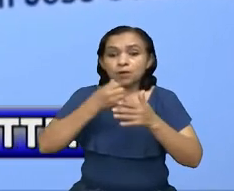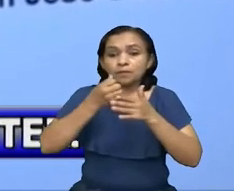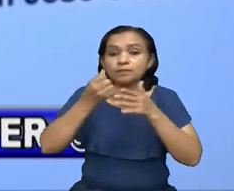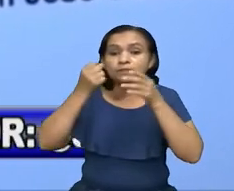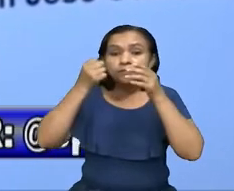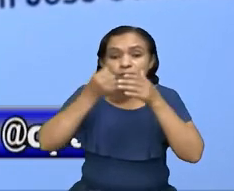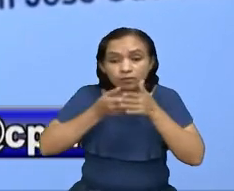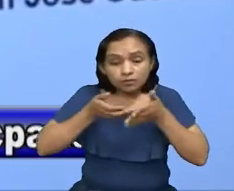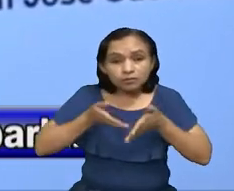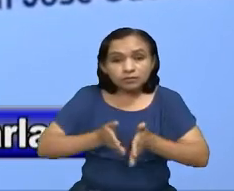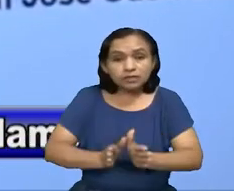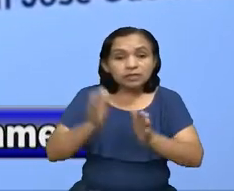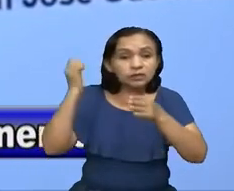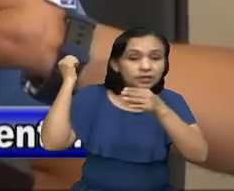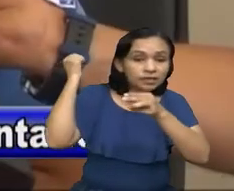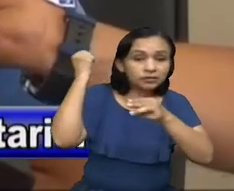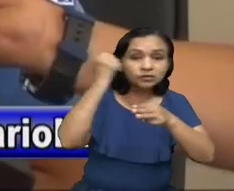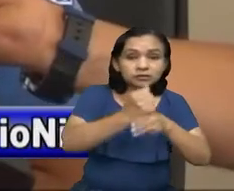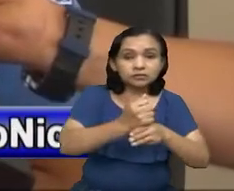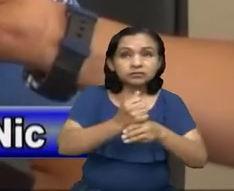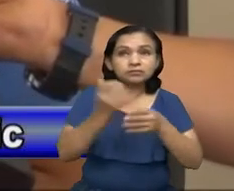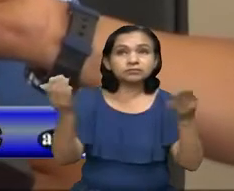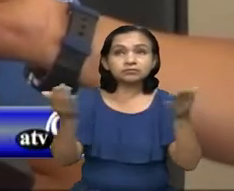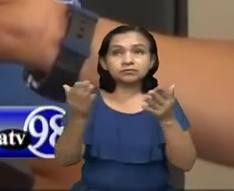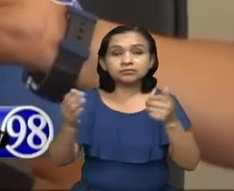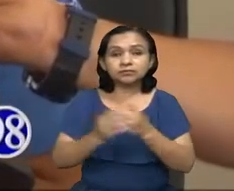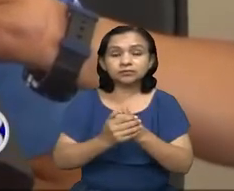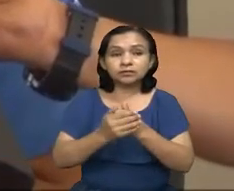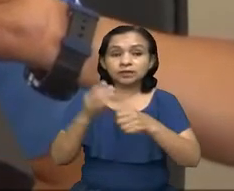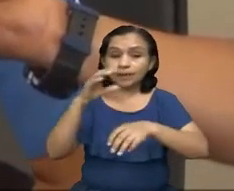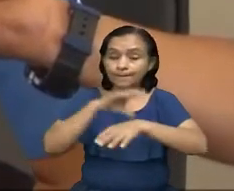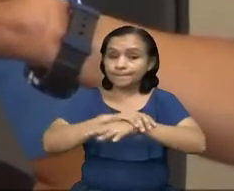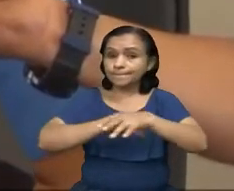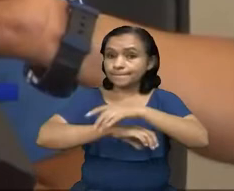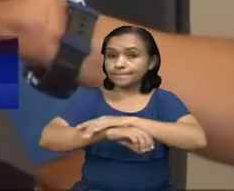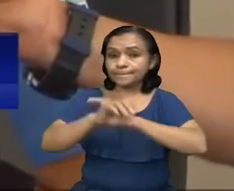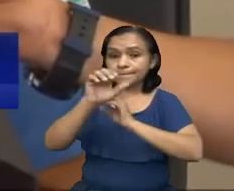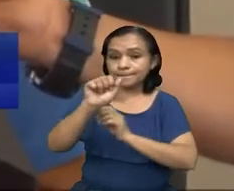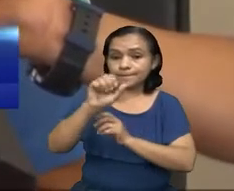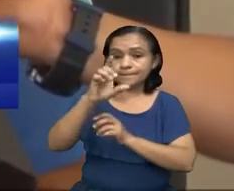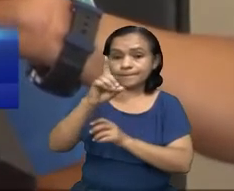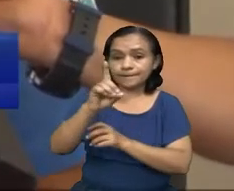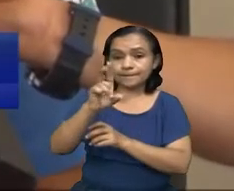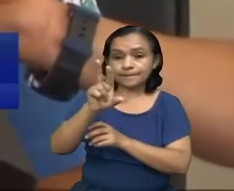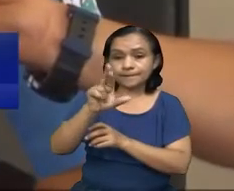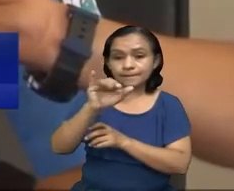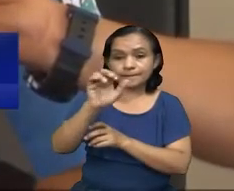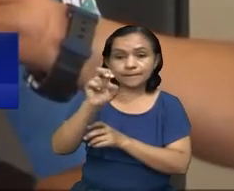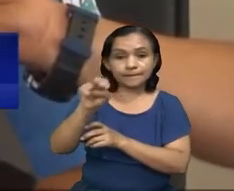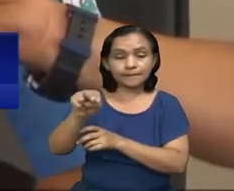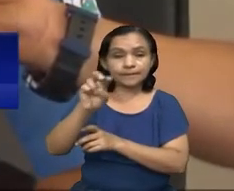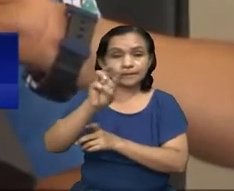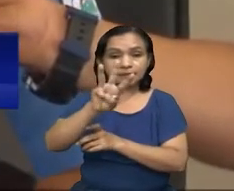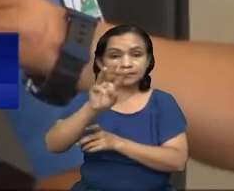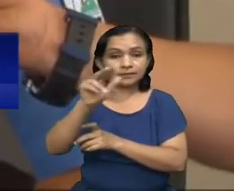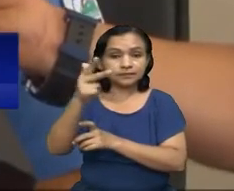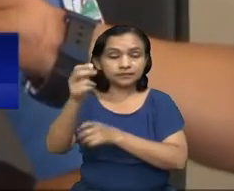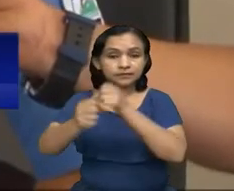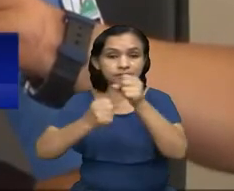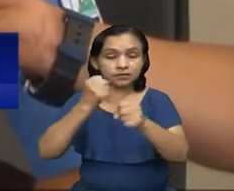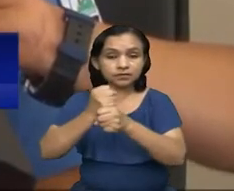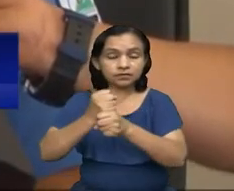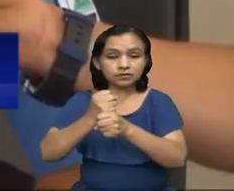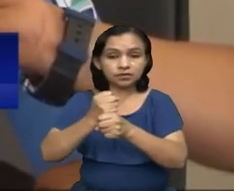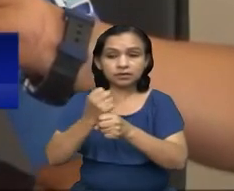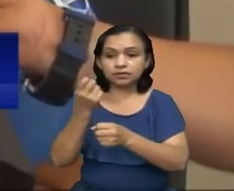pareja quien participó del crimen. Delincuentes presos: Adrián José Guerrero Echeverry, de 38 años, hijo de